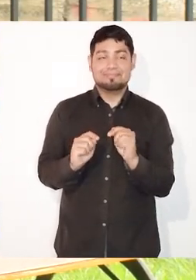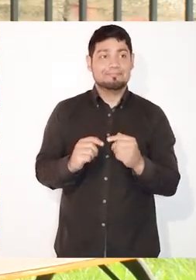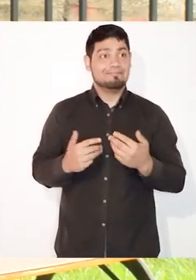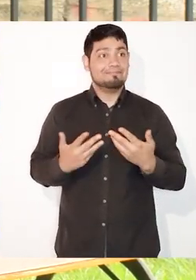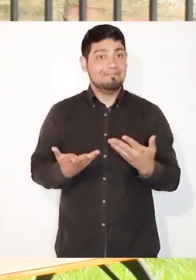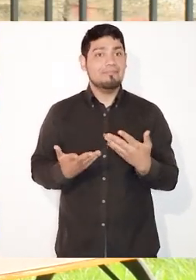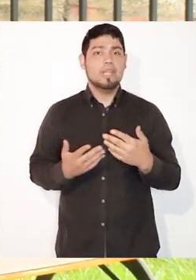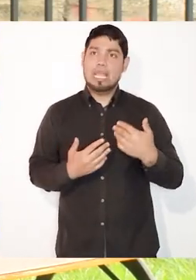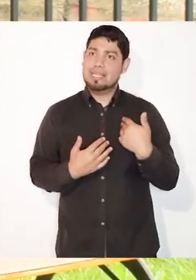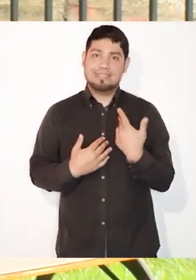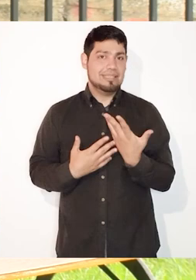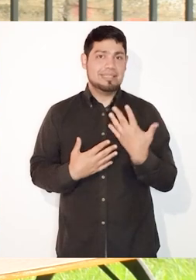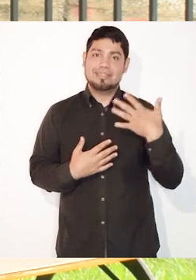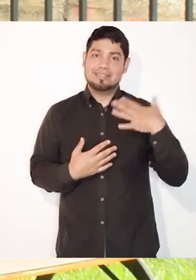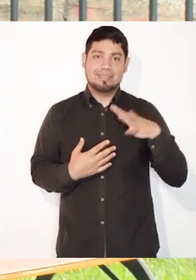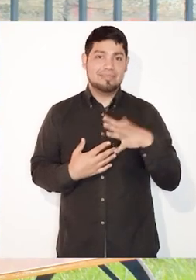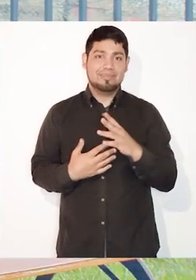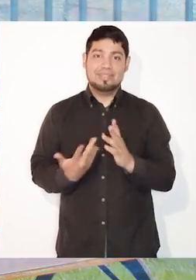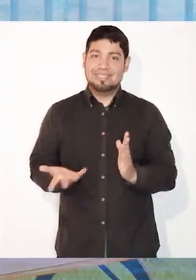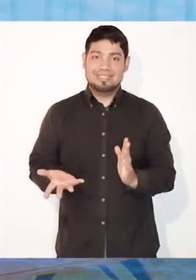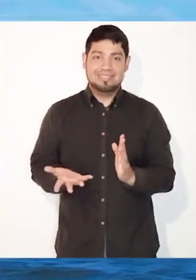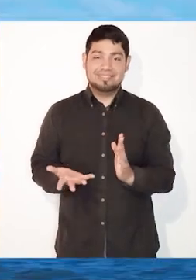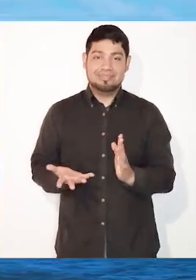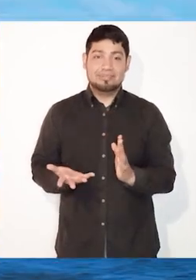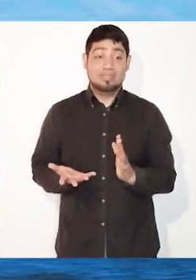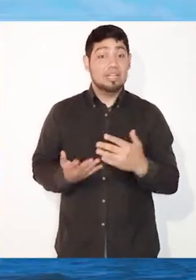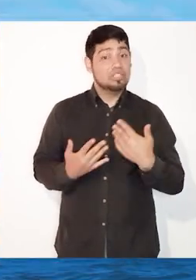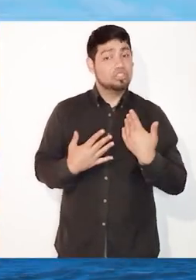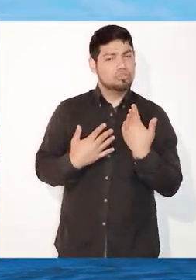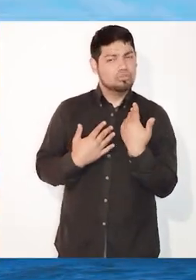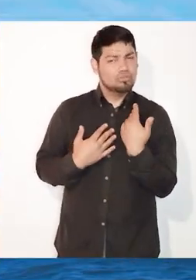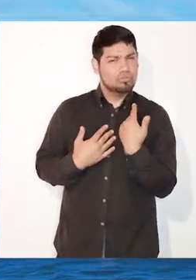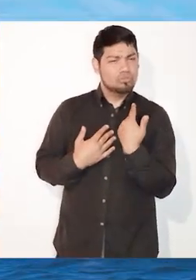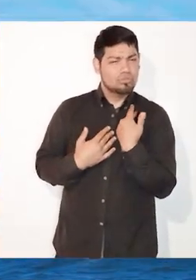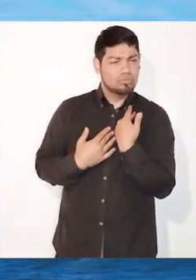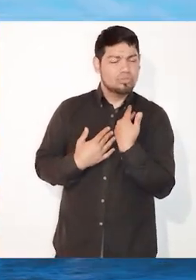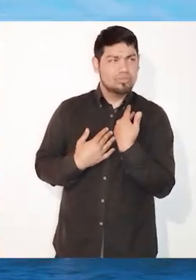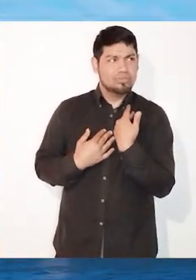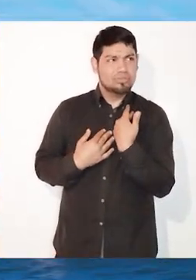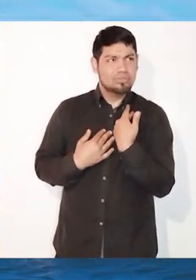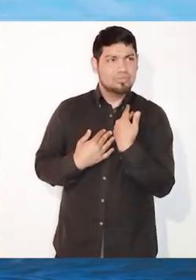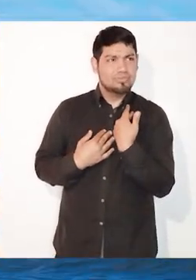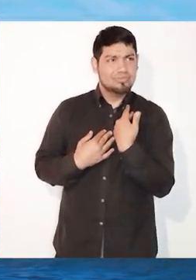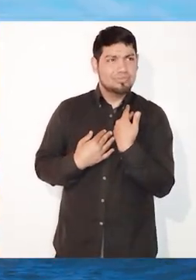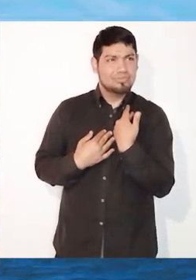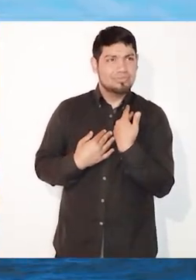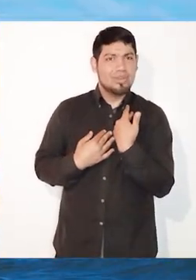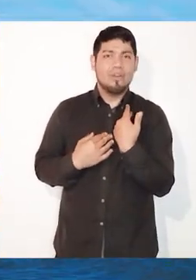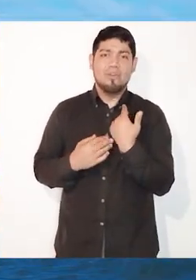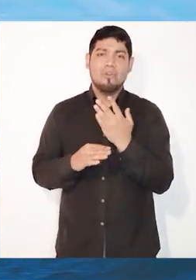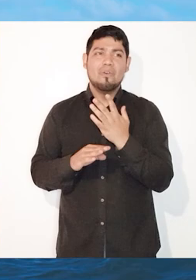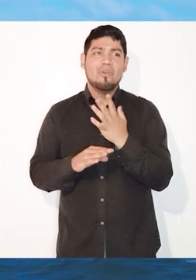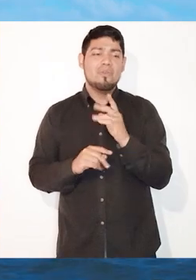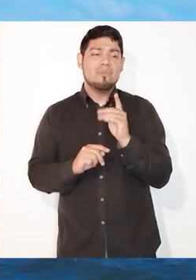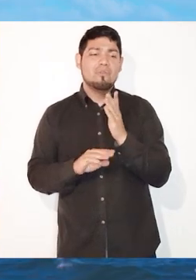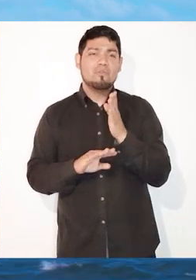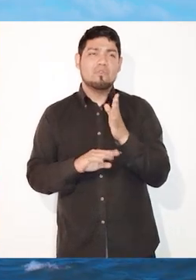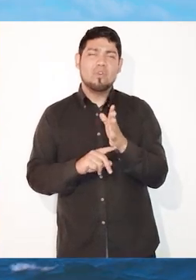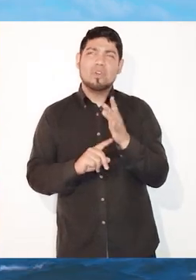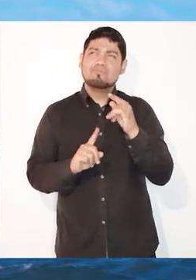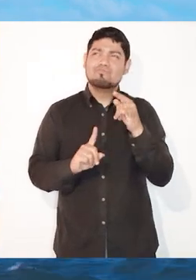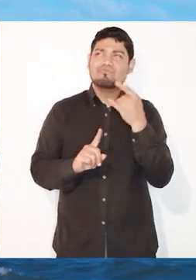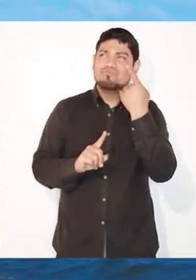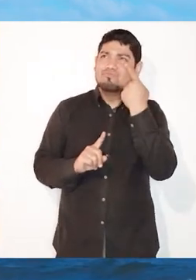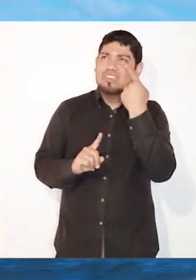el territorio, sin duda, además es un elemento que me marca. Si me hago un examen de fondo de ojo, allá en el fondo de